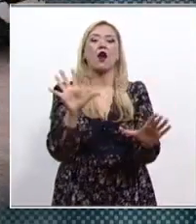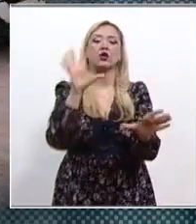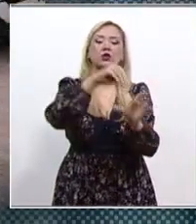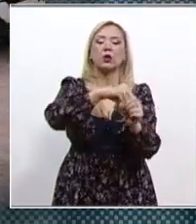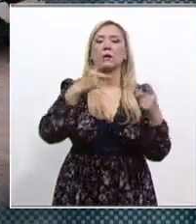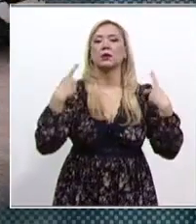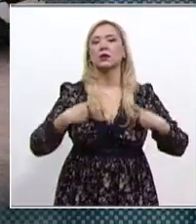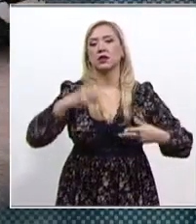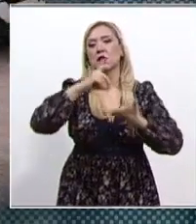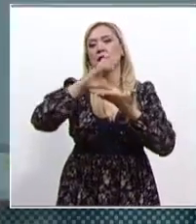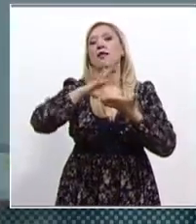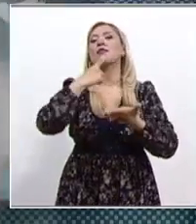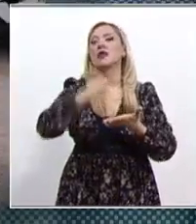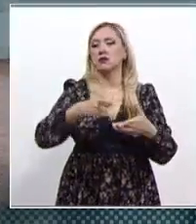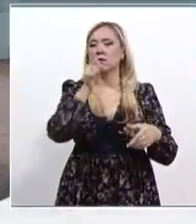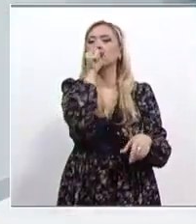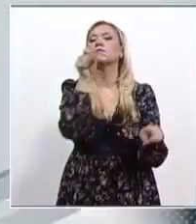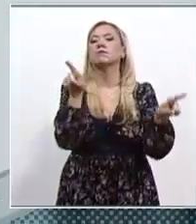las Personas con Discapacidad.